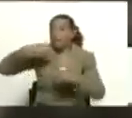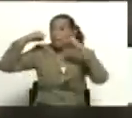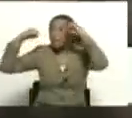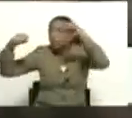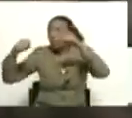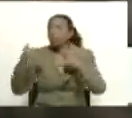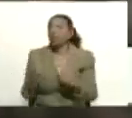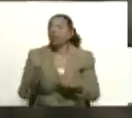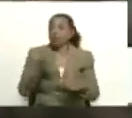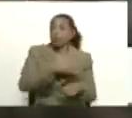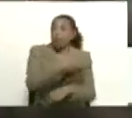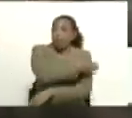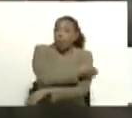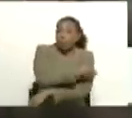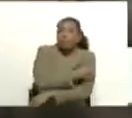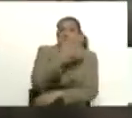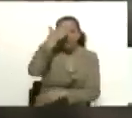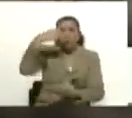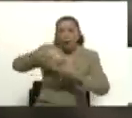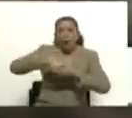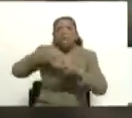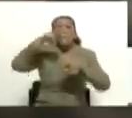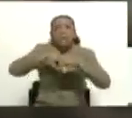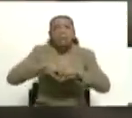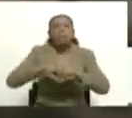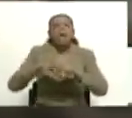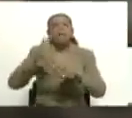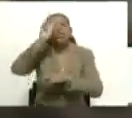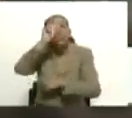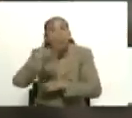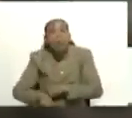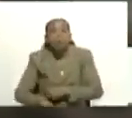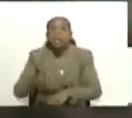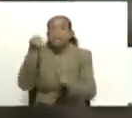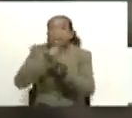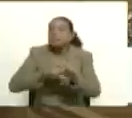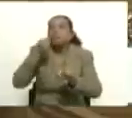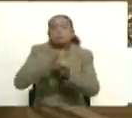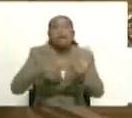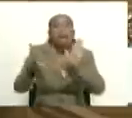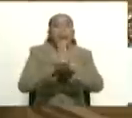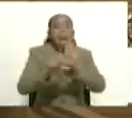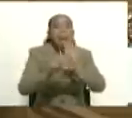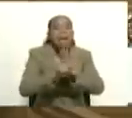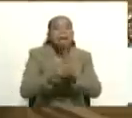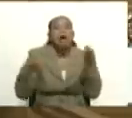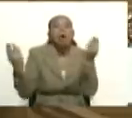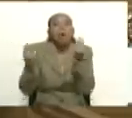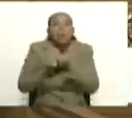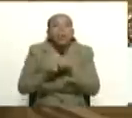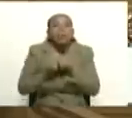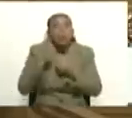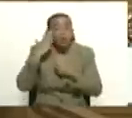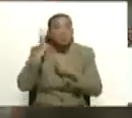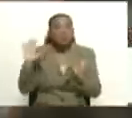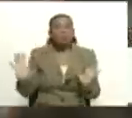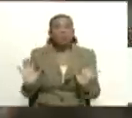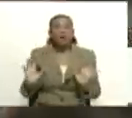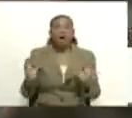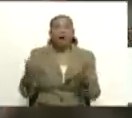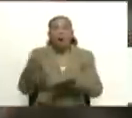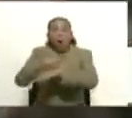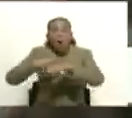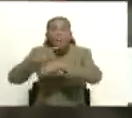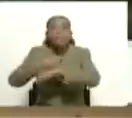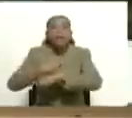del pueblo y quienes estamos acá sentados a diario dando la pelea con ustedes también, pero que pretendemos gobernar al